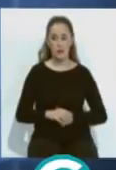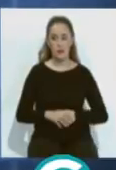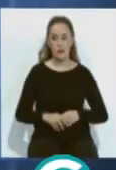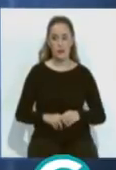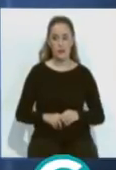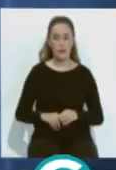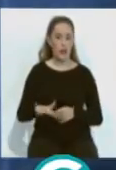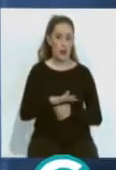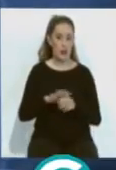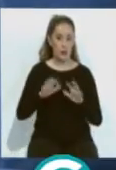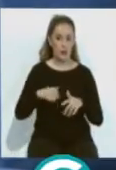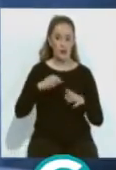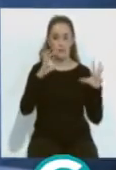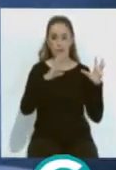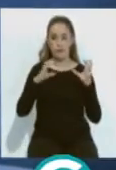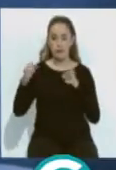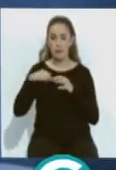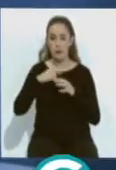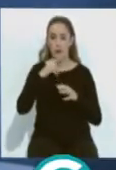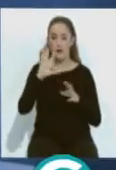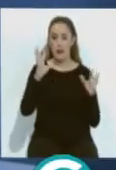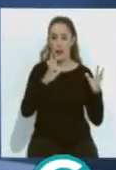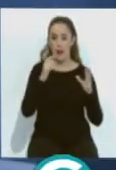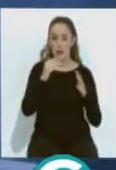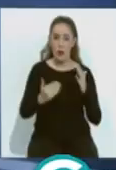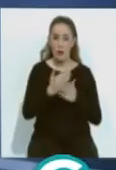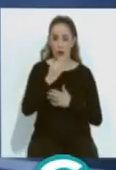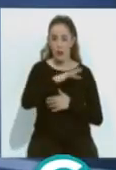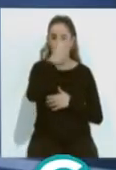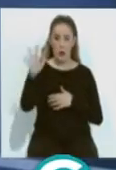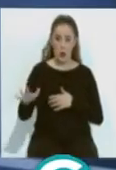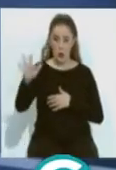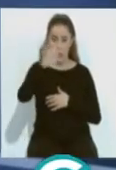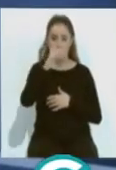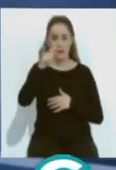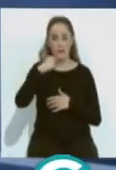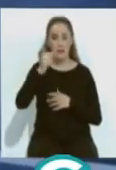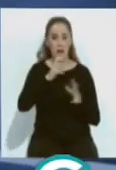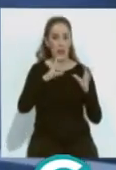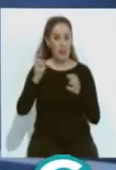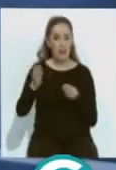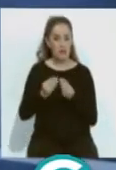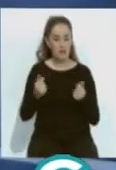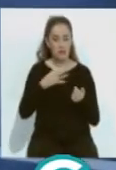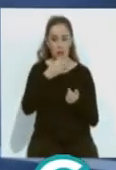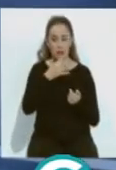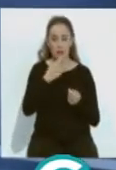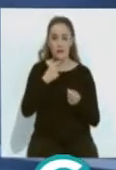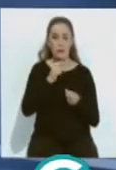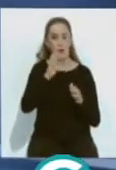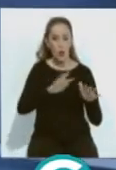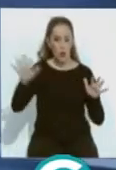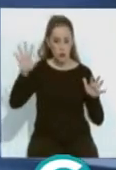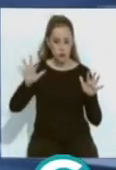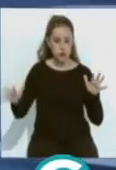En la provincia, intervalos nubosos y brumas o nieblas matinales en el noroeste, quedando por la tarde los cielos poco nubosos. Los vientos serán de poniente